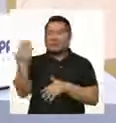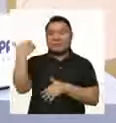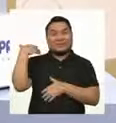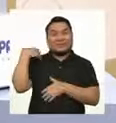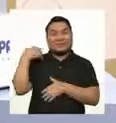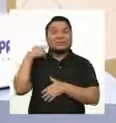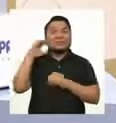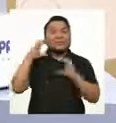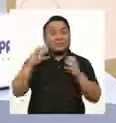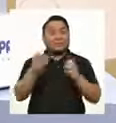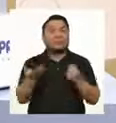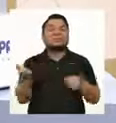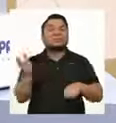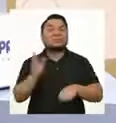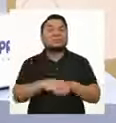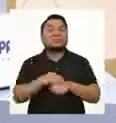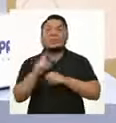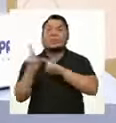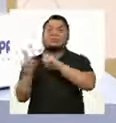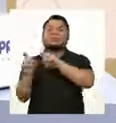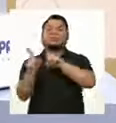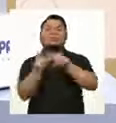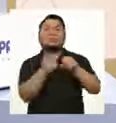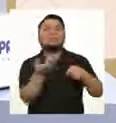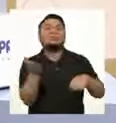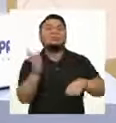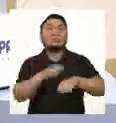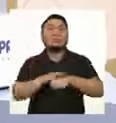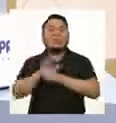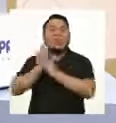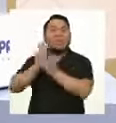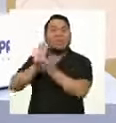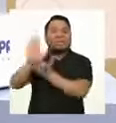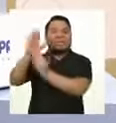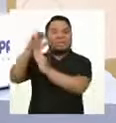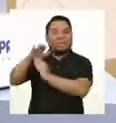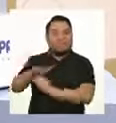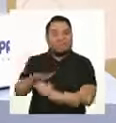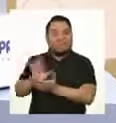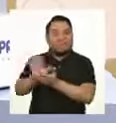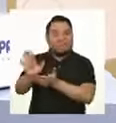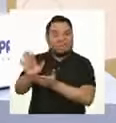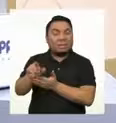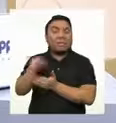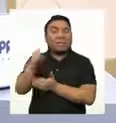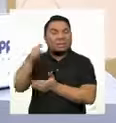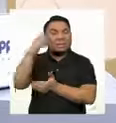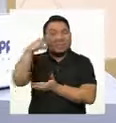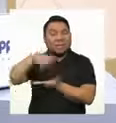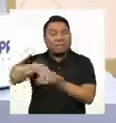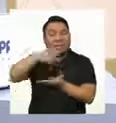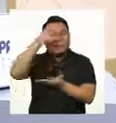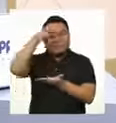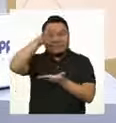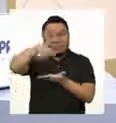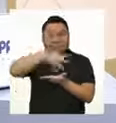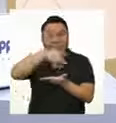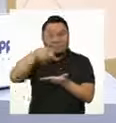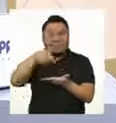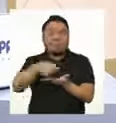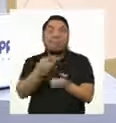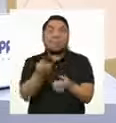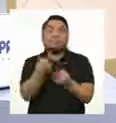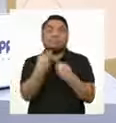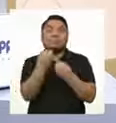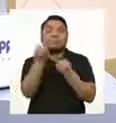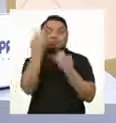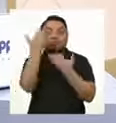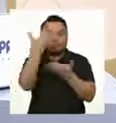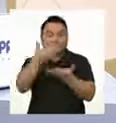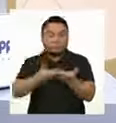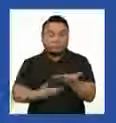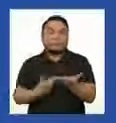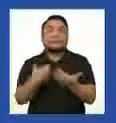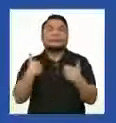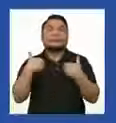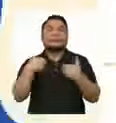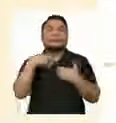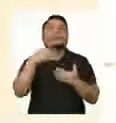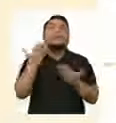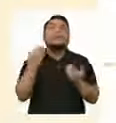anteriores, sobre la encuesta de la discriminación, aprendimos que las tablas de frecuencias tenían la siguiente